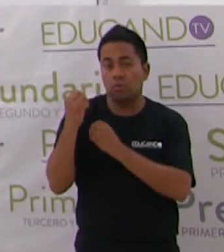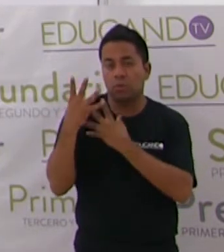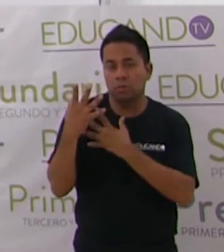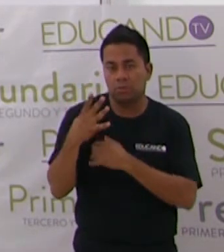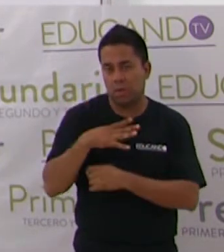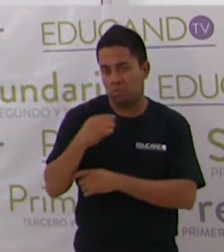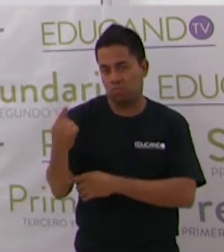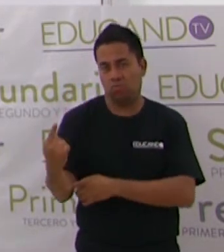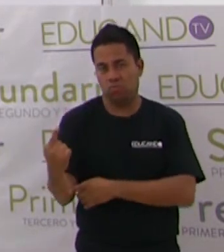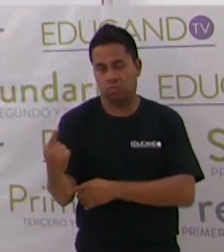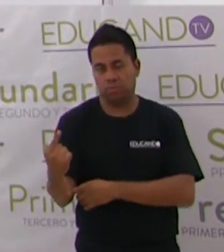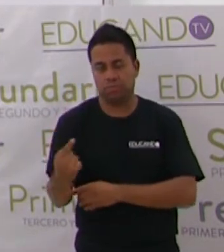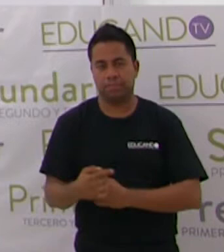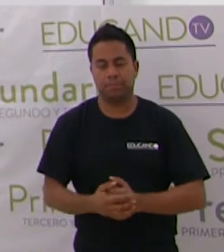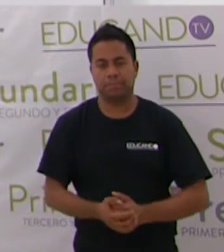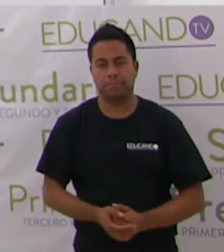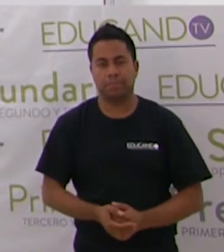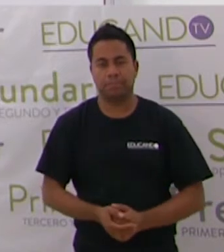1.